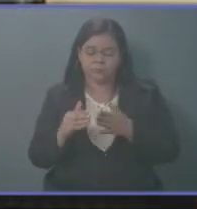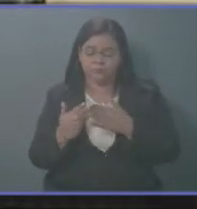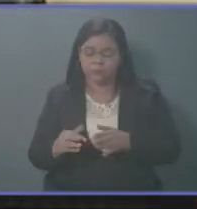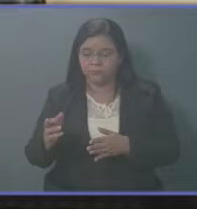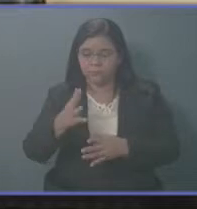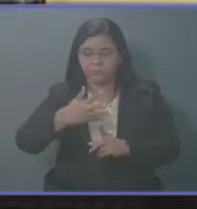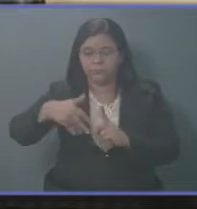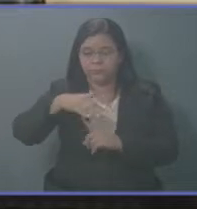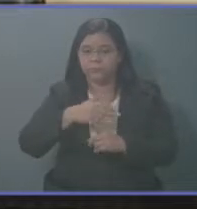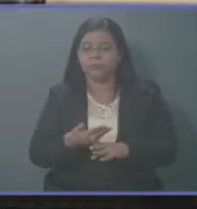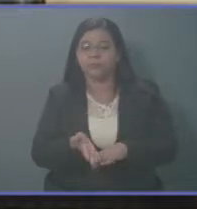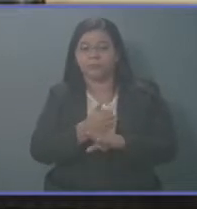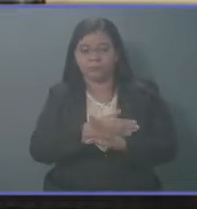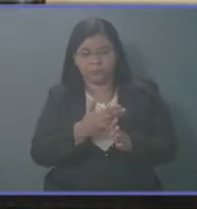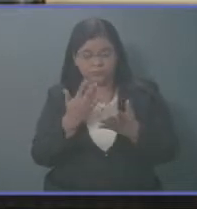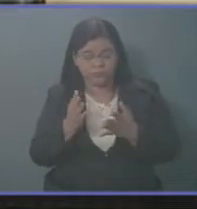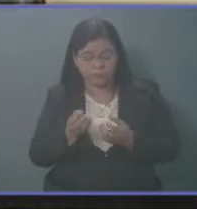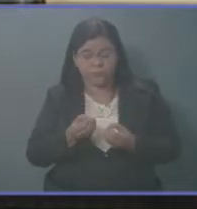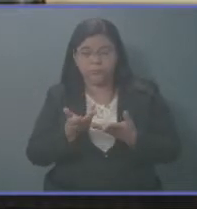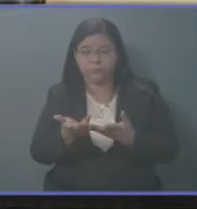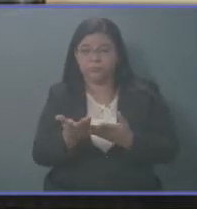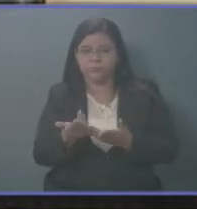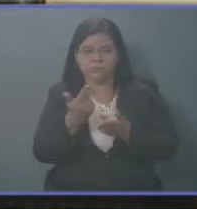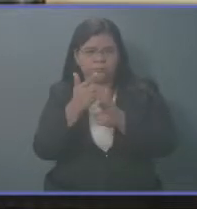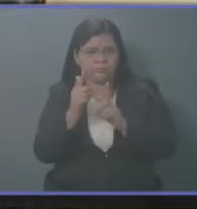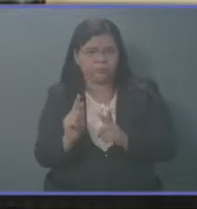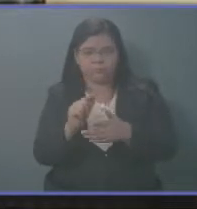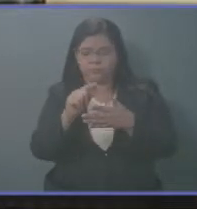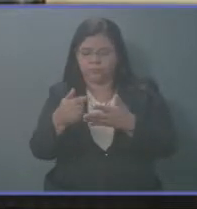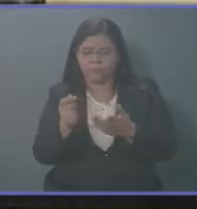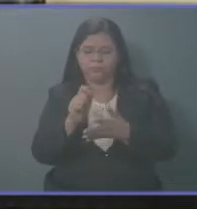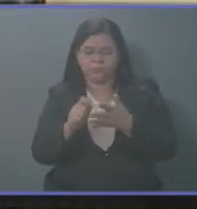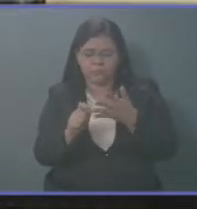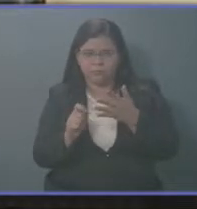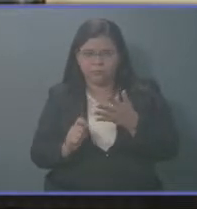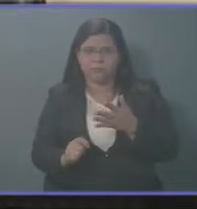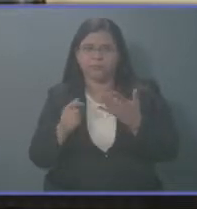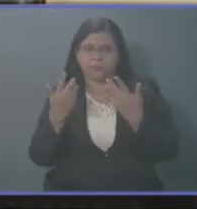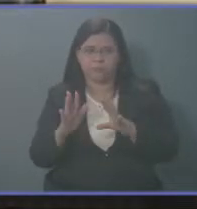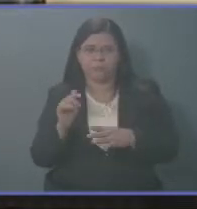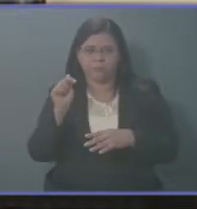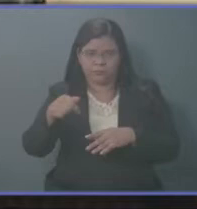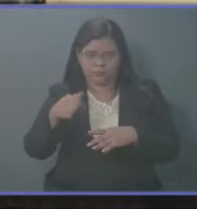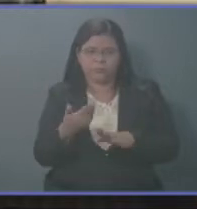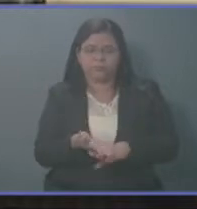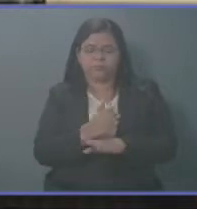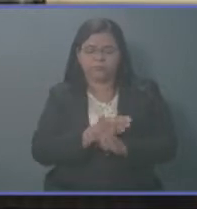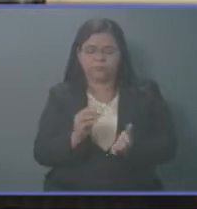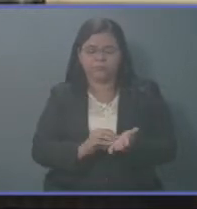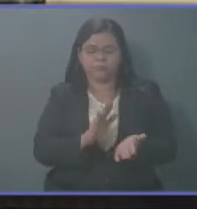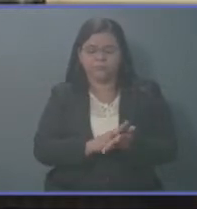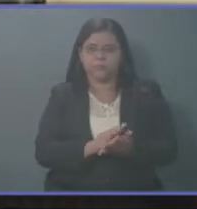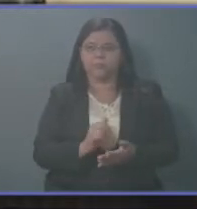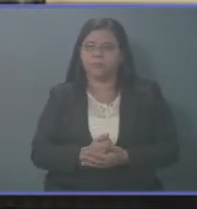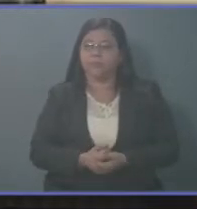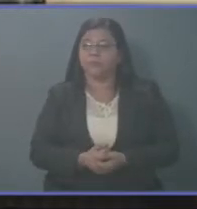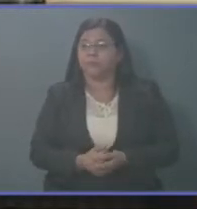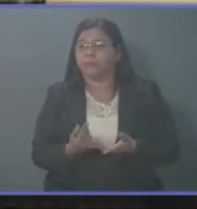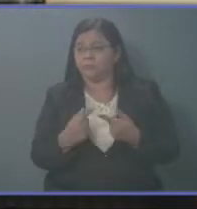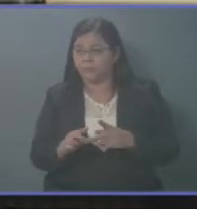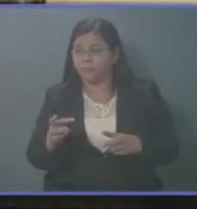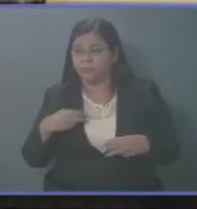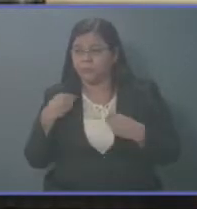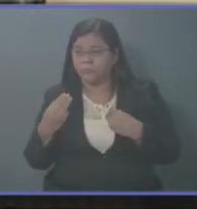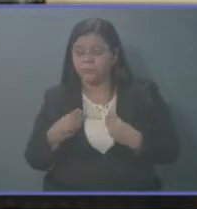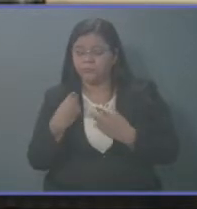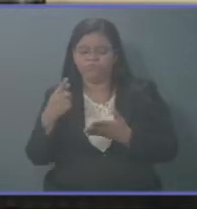que habrá generado en una plena vigencia de los principios parlamentarios que en este apartado han sido señalados como vulnerados y que motivan el